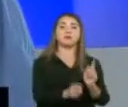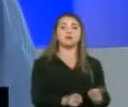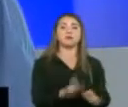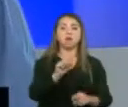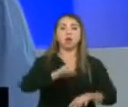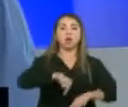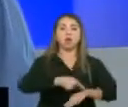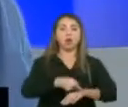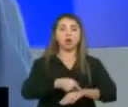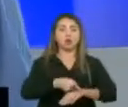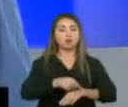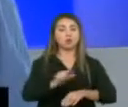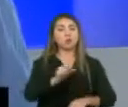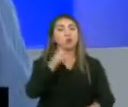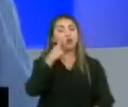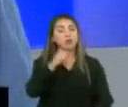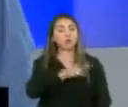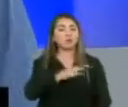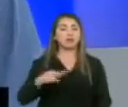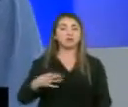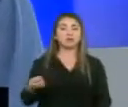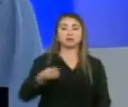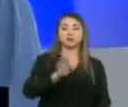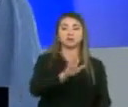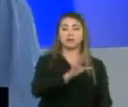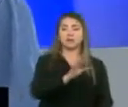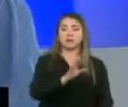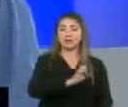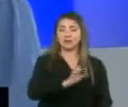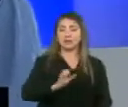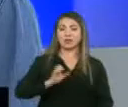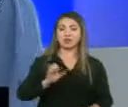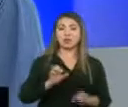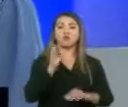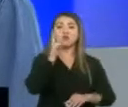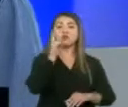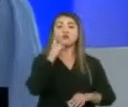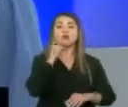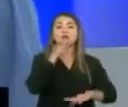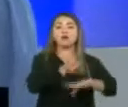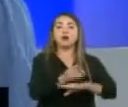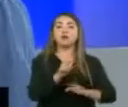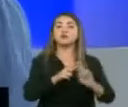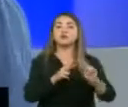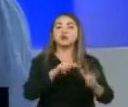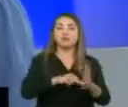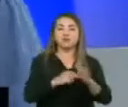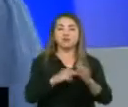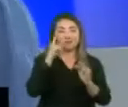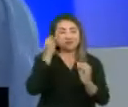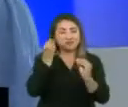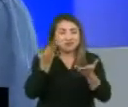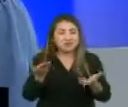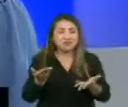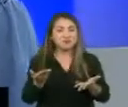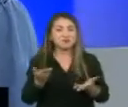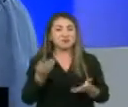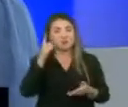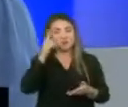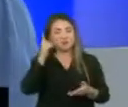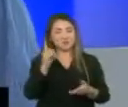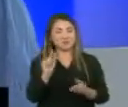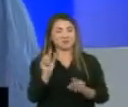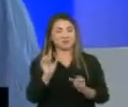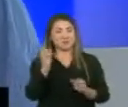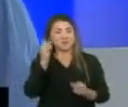horas, durante muy pocos días a un ministro de Estado pretendiendo que con esa sola visita vaya a solucionar el problema es iluso. Creo que el gobierno está siendo iluso en este